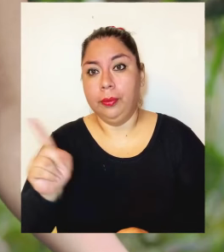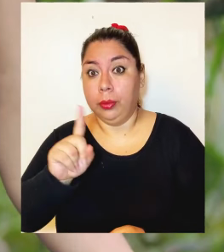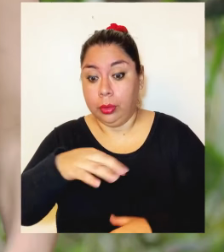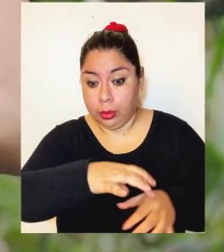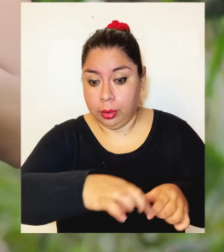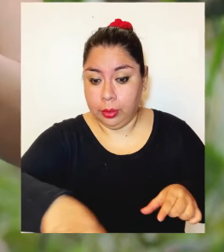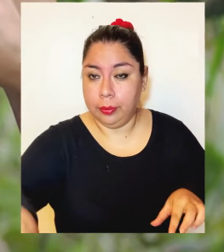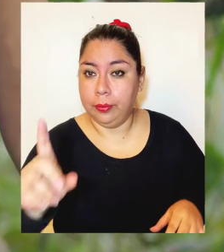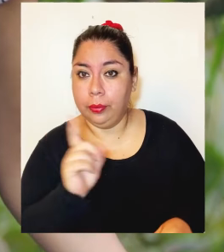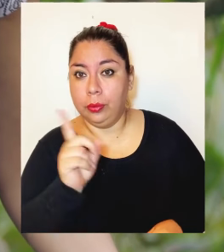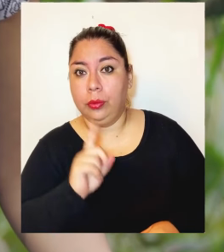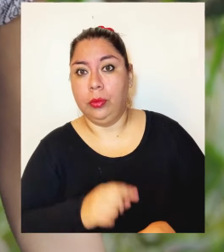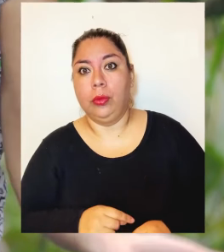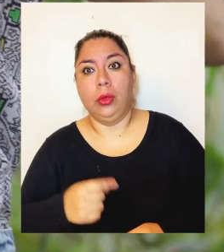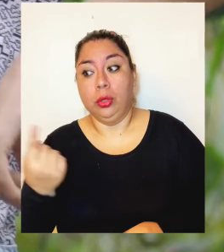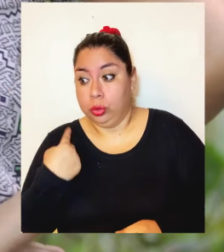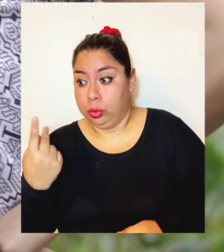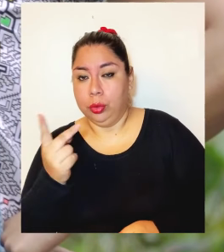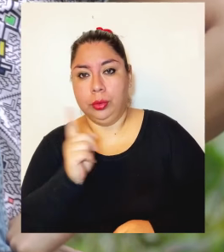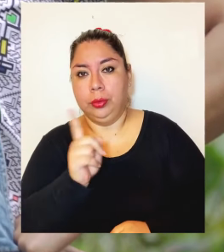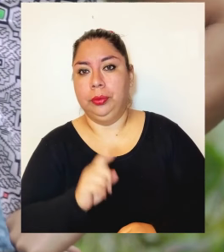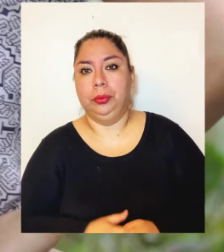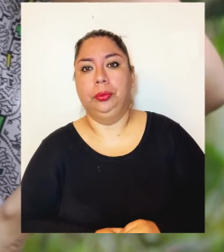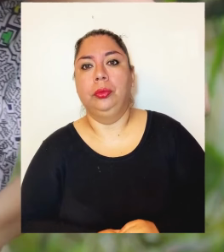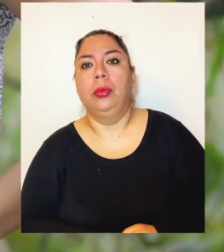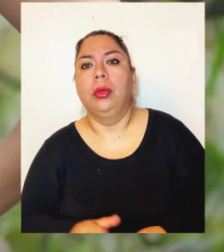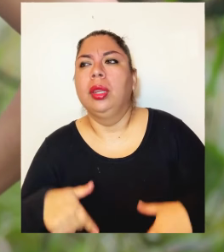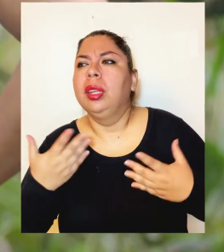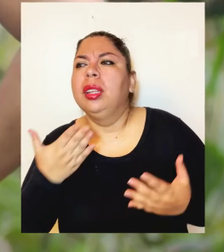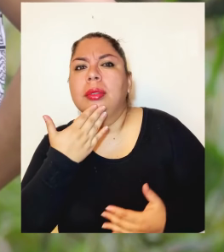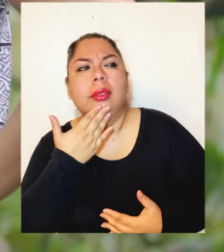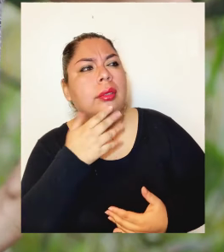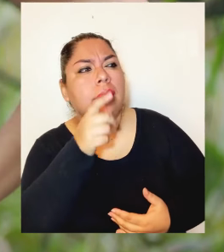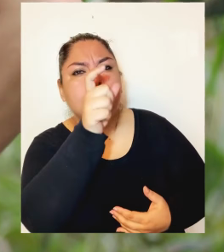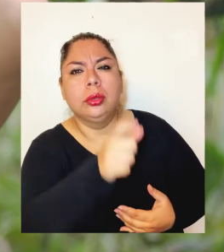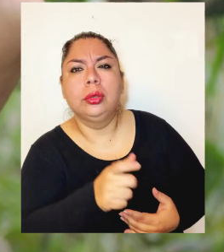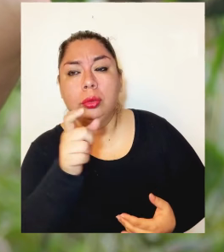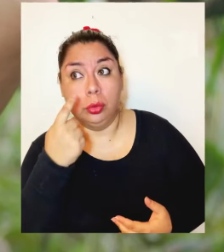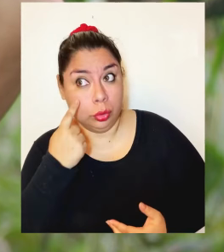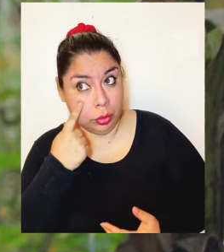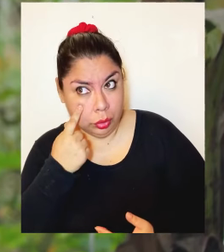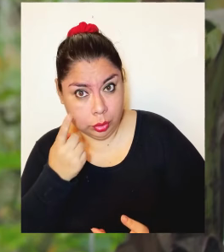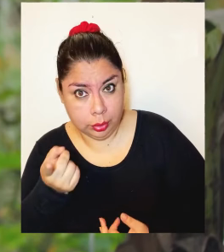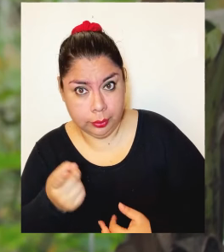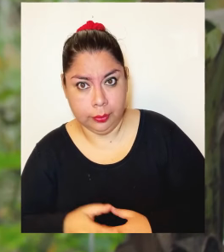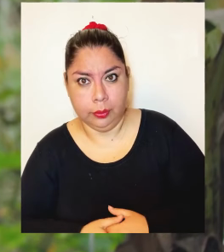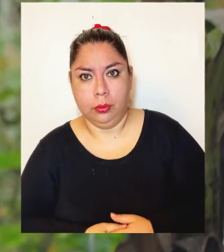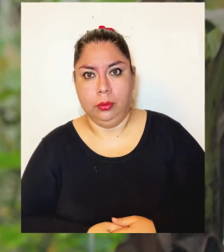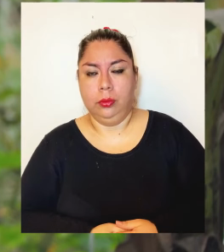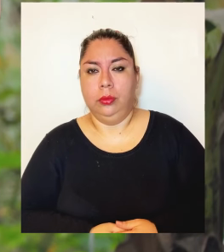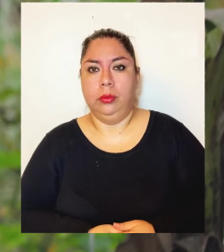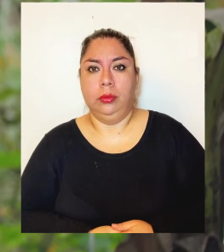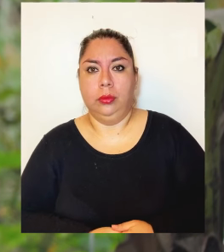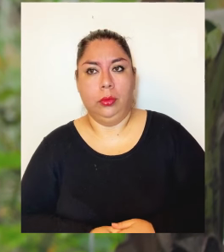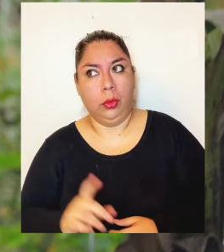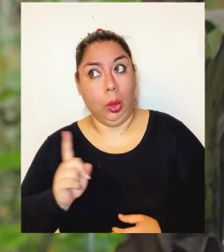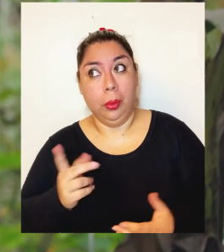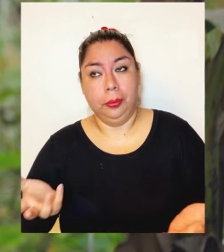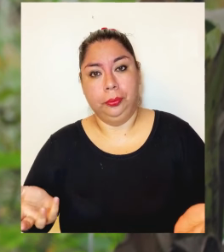río solos tampoco. Además, ¿quiénes eran esos señores? ¿Los conoces?